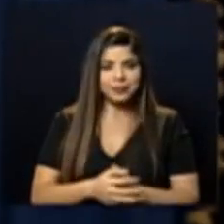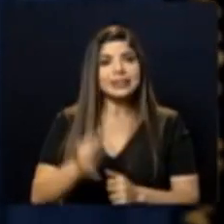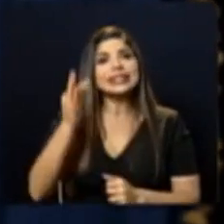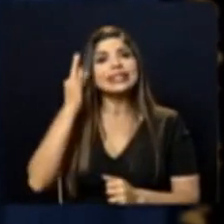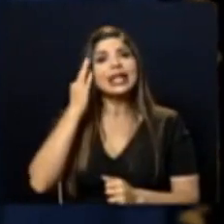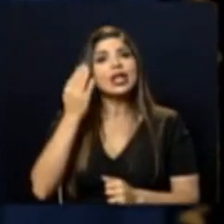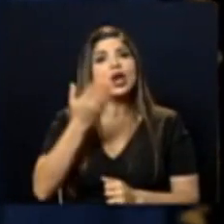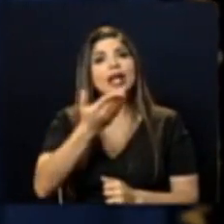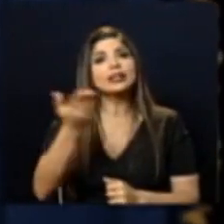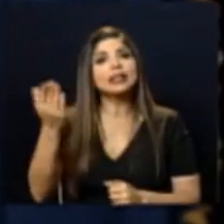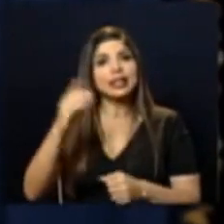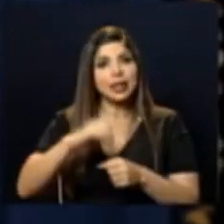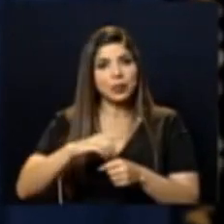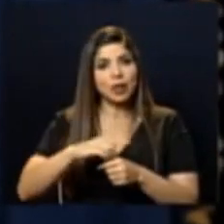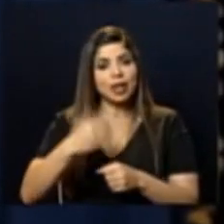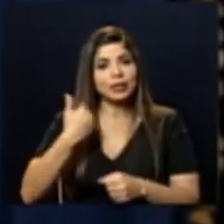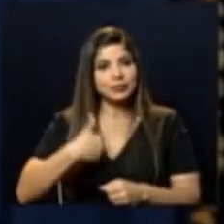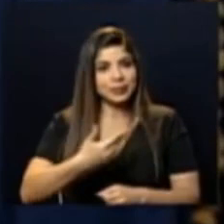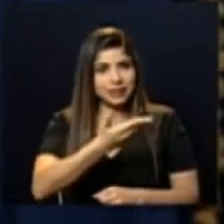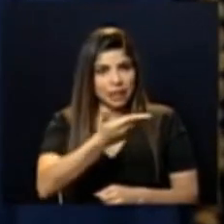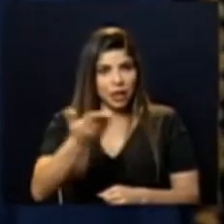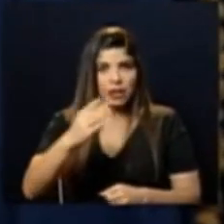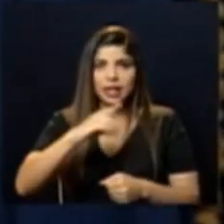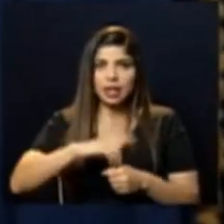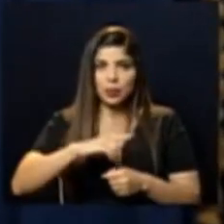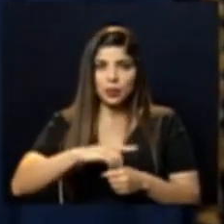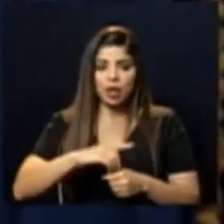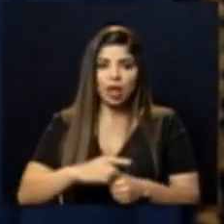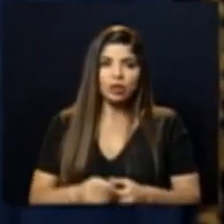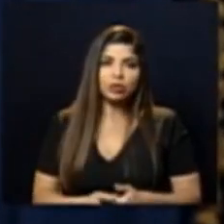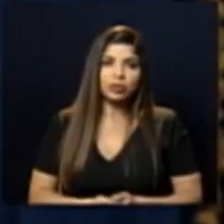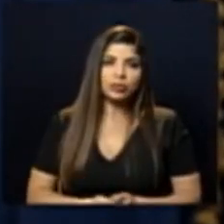señoras diputadas, señores diputados,